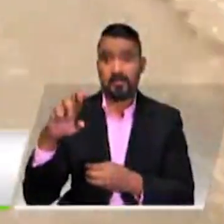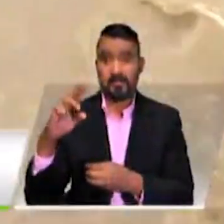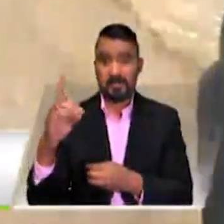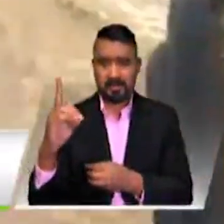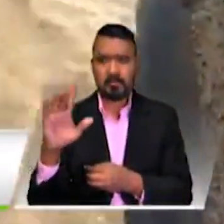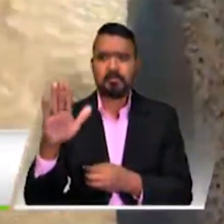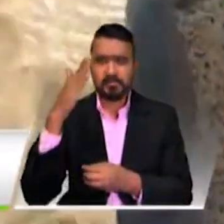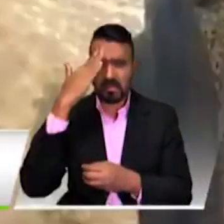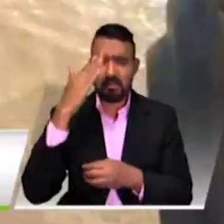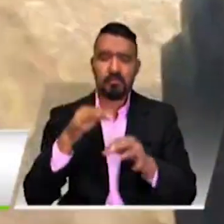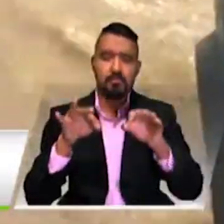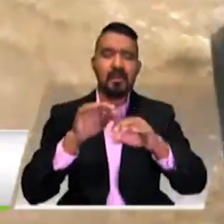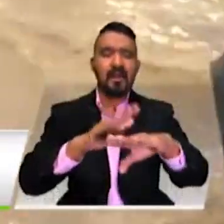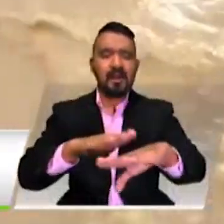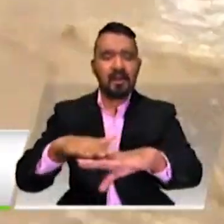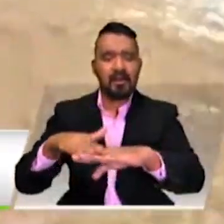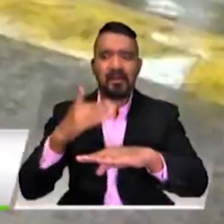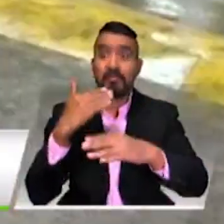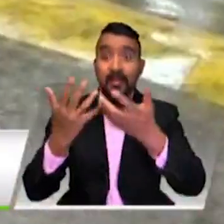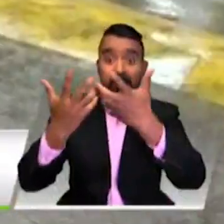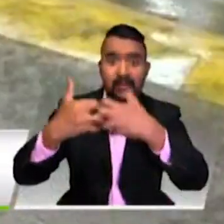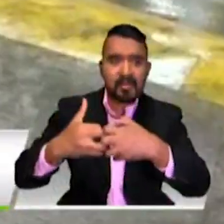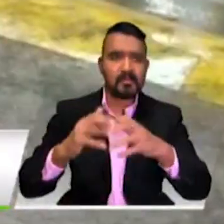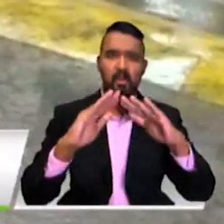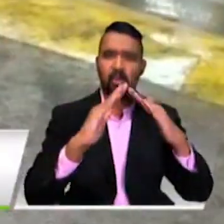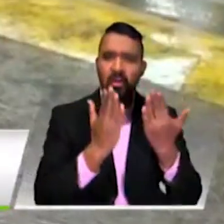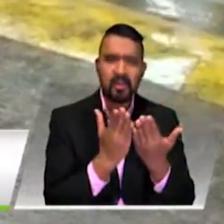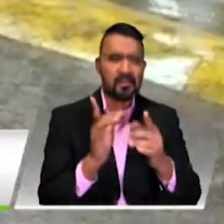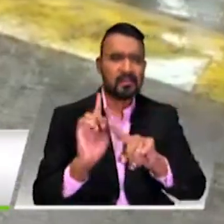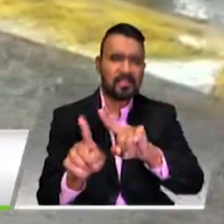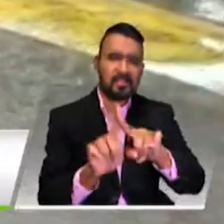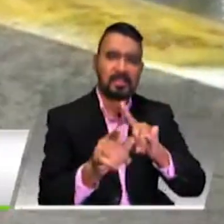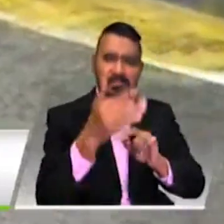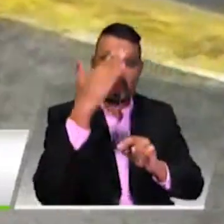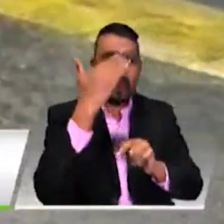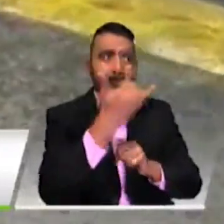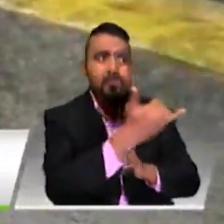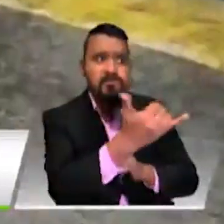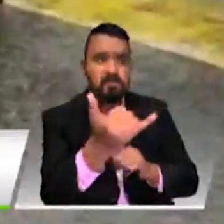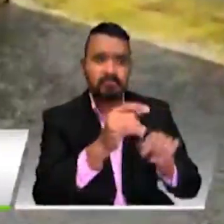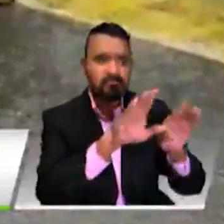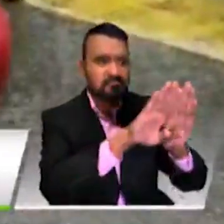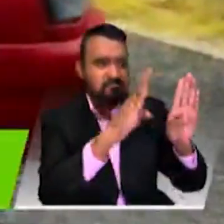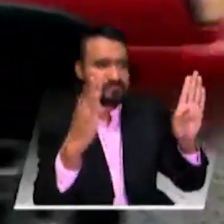y familias a revisar sus kits de emergencia, las alarmas comunitarias y los